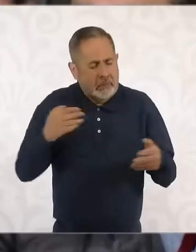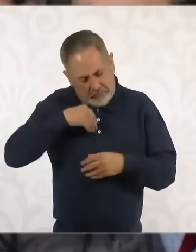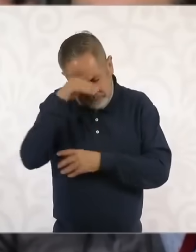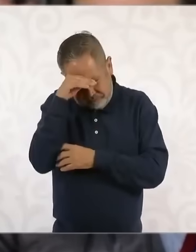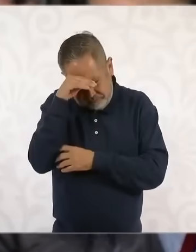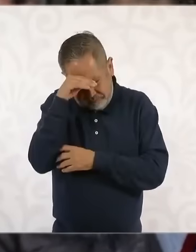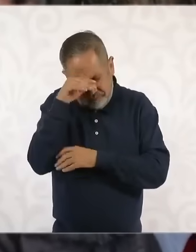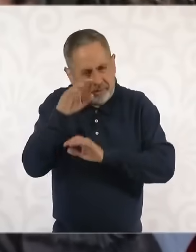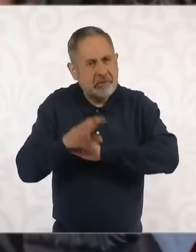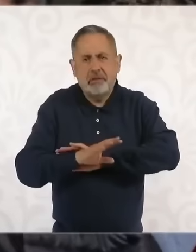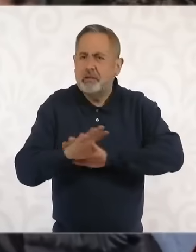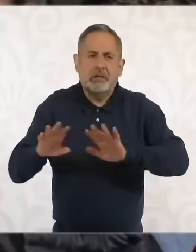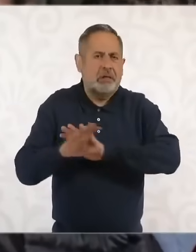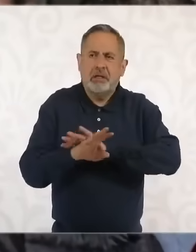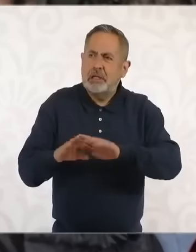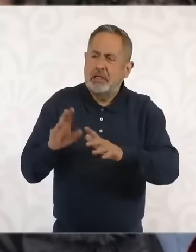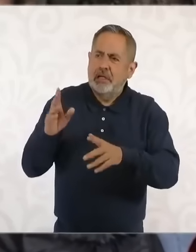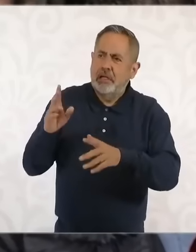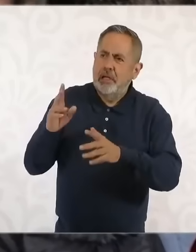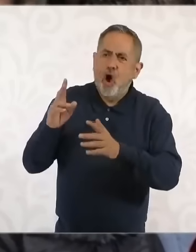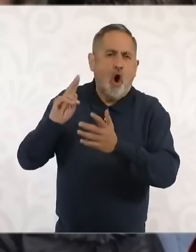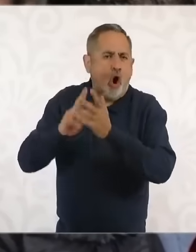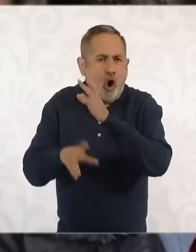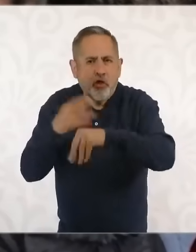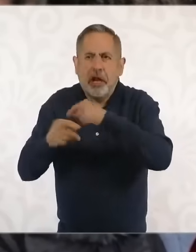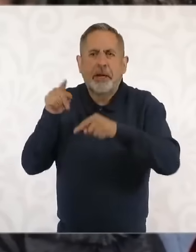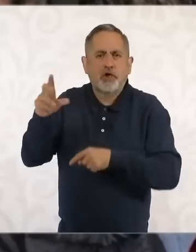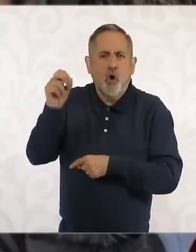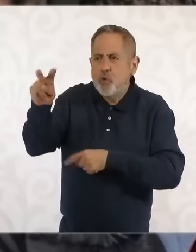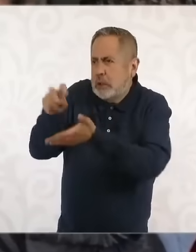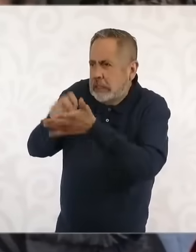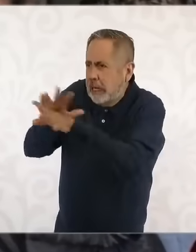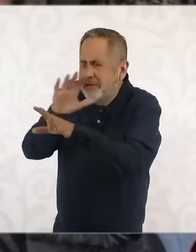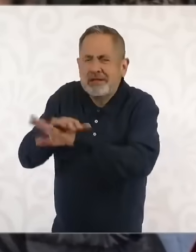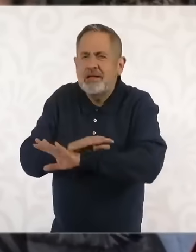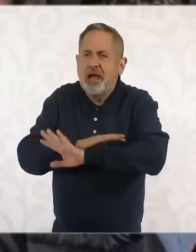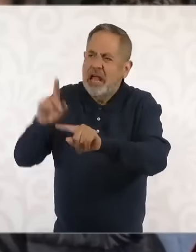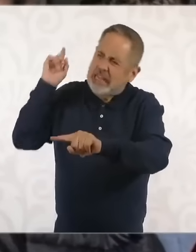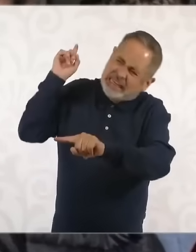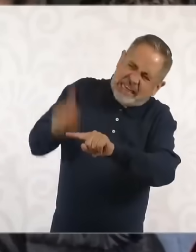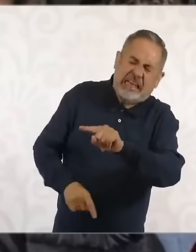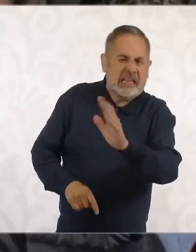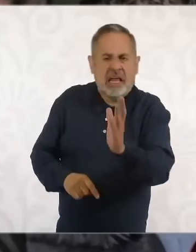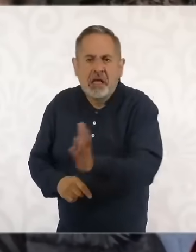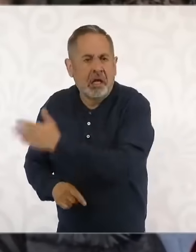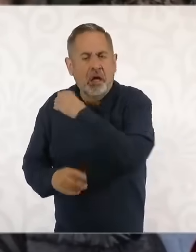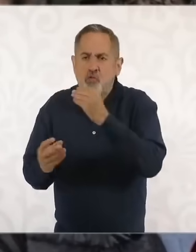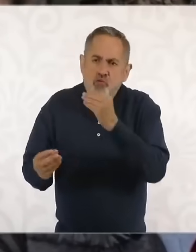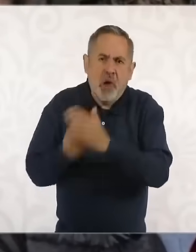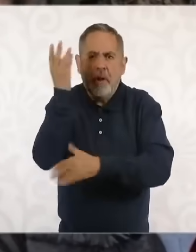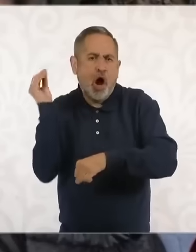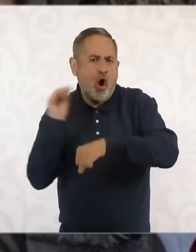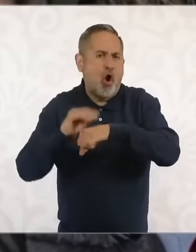repensar, pues ya no quizá reestructurar la Organización de las Naciones Unidas, sino crear nuevos mecanismos donde